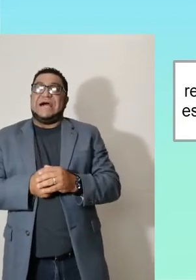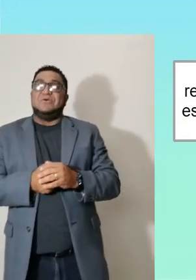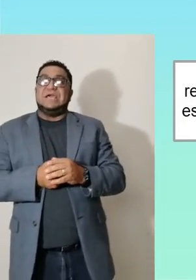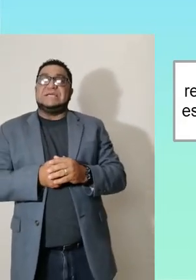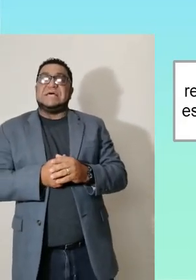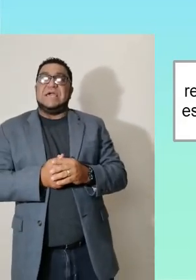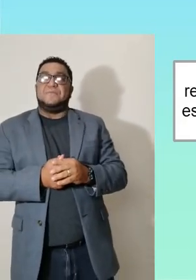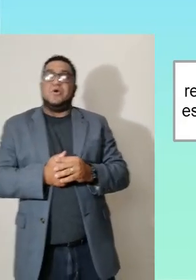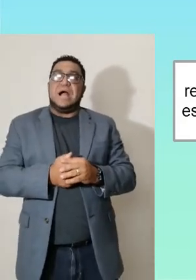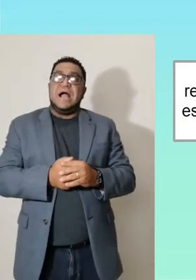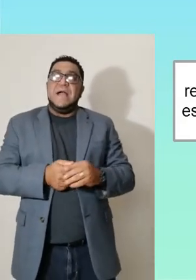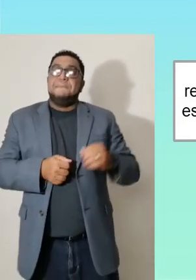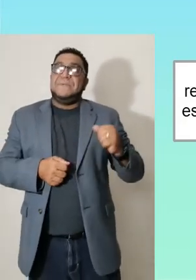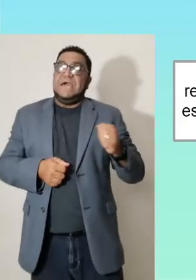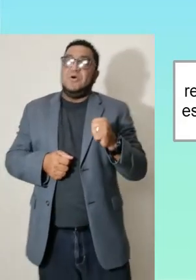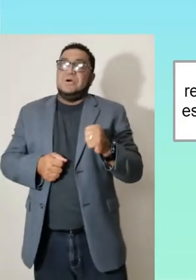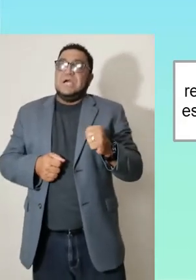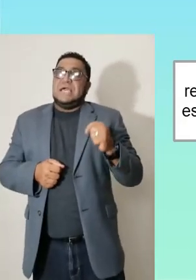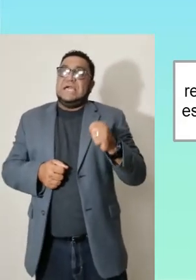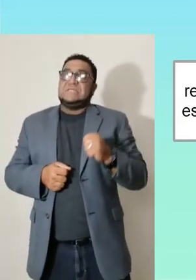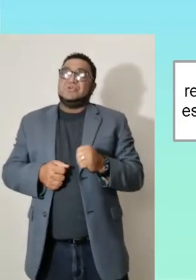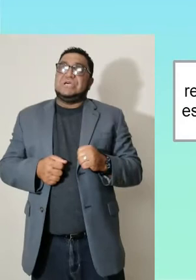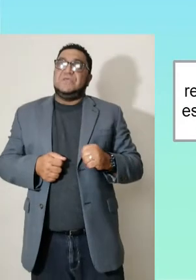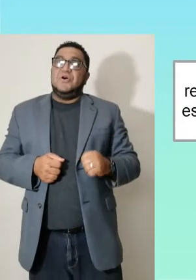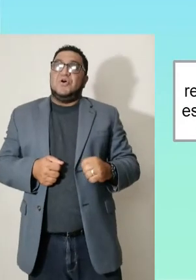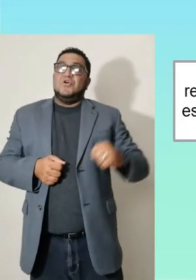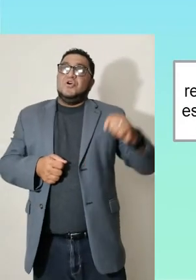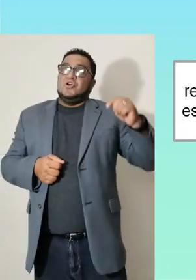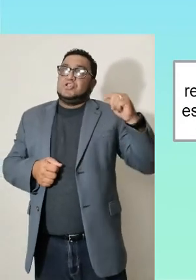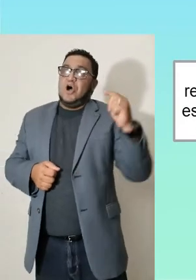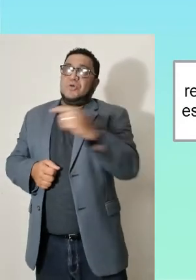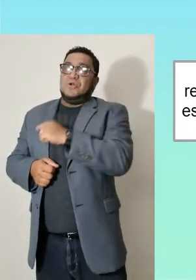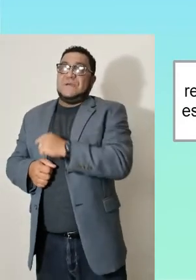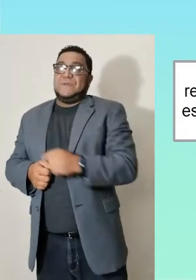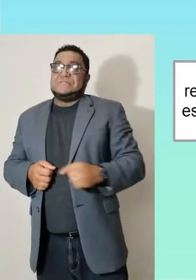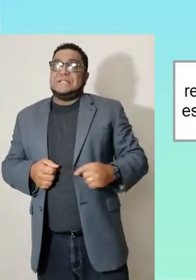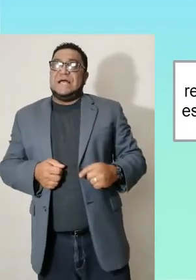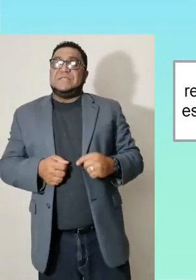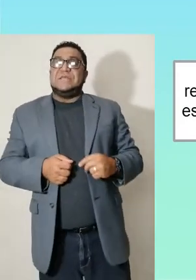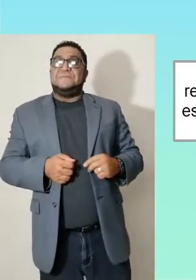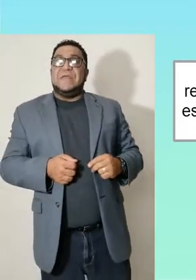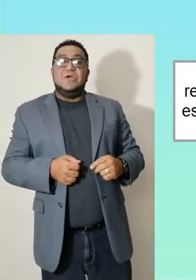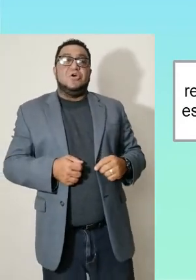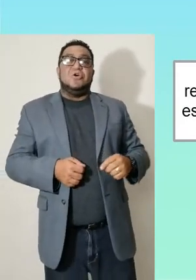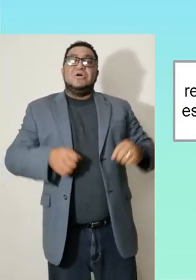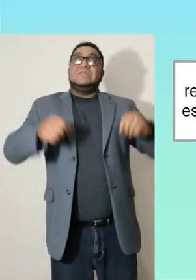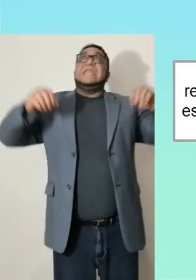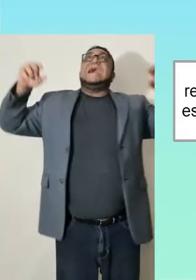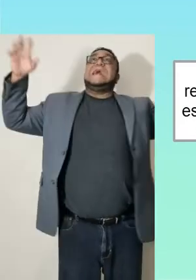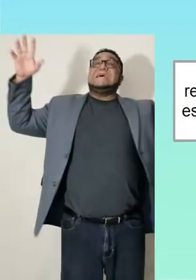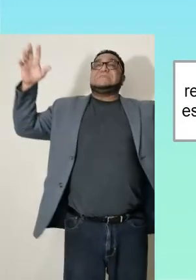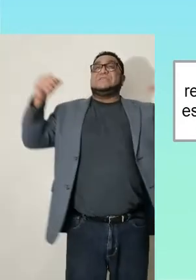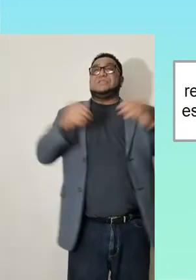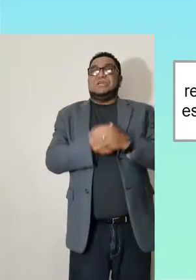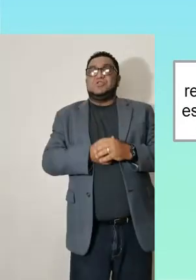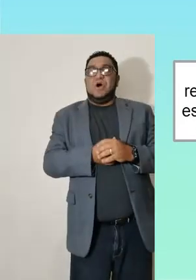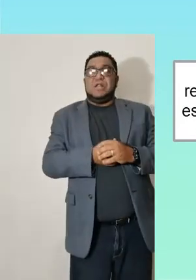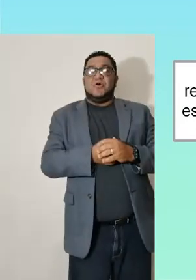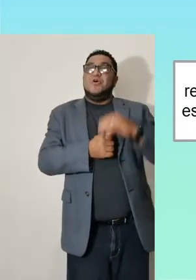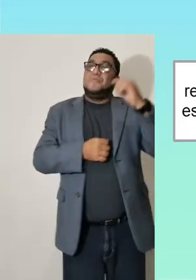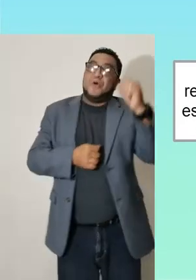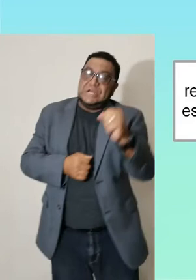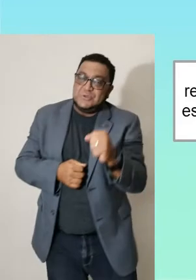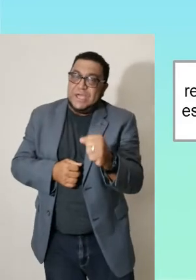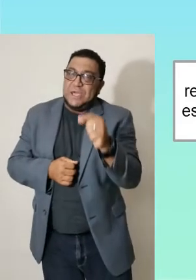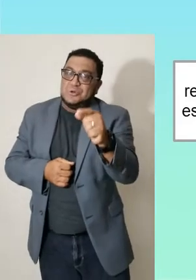se destacaron en esa época pero que sucedió son representantes del período de las casas del techo